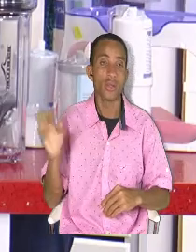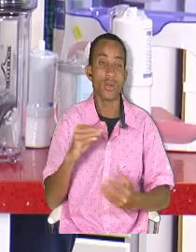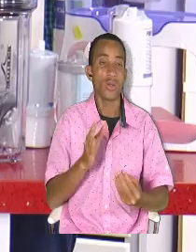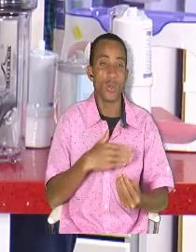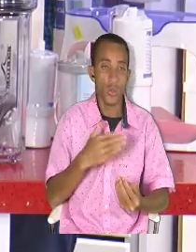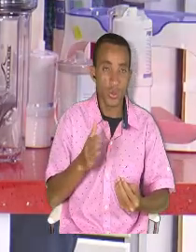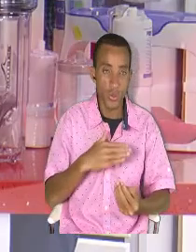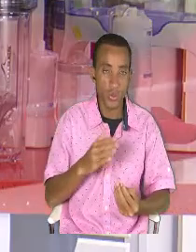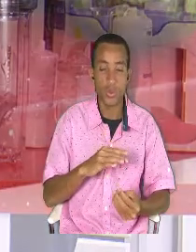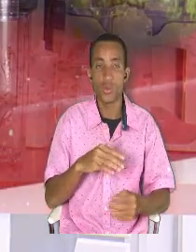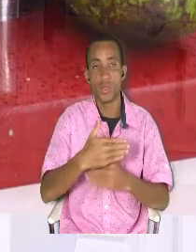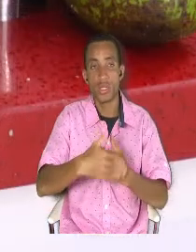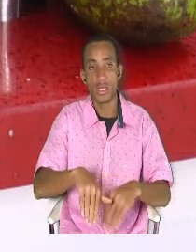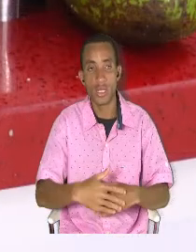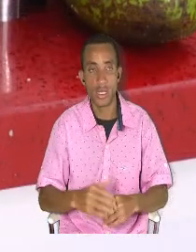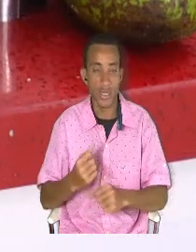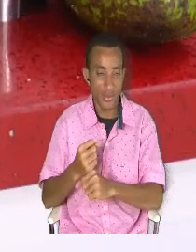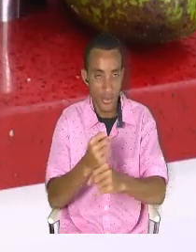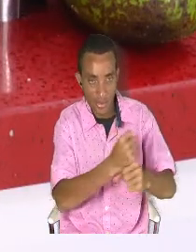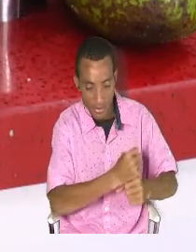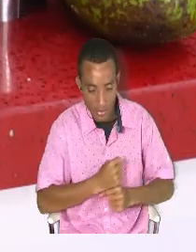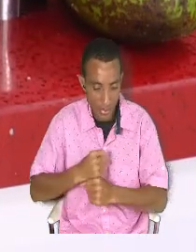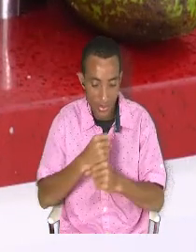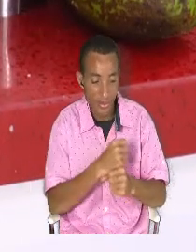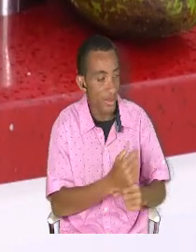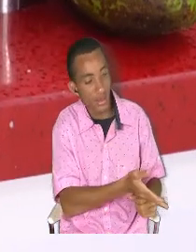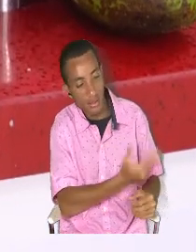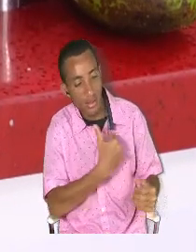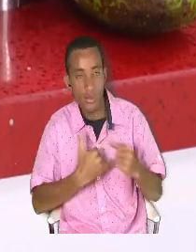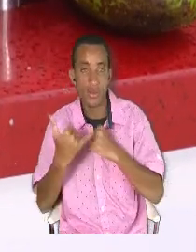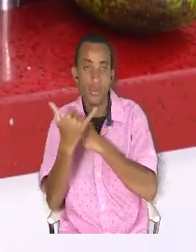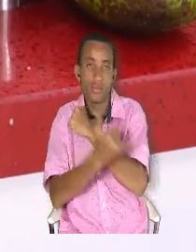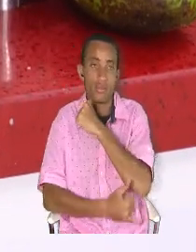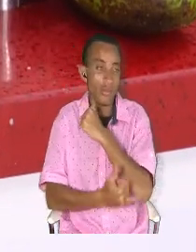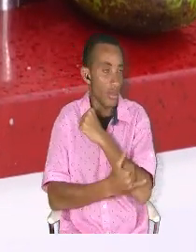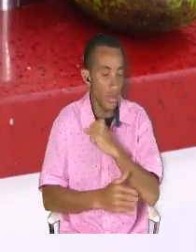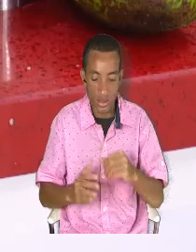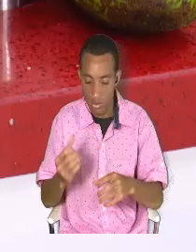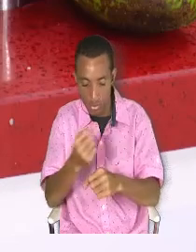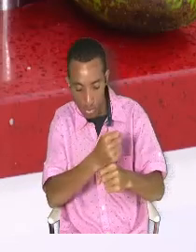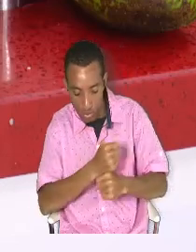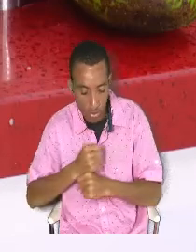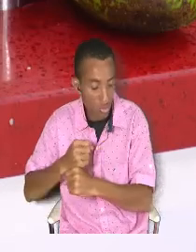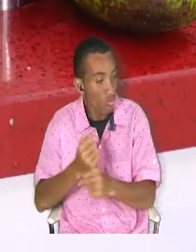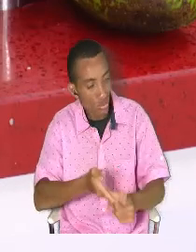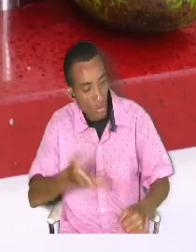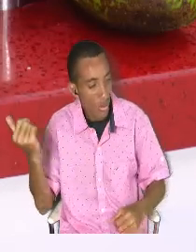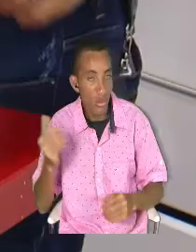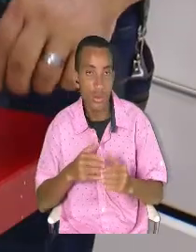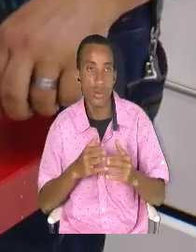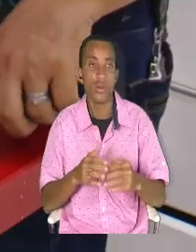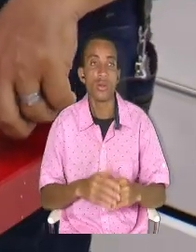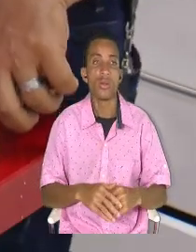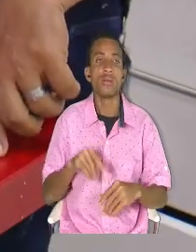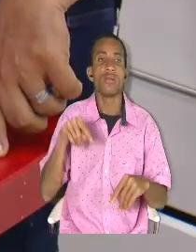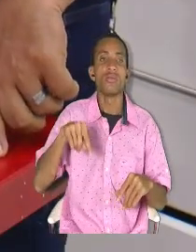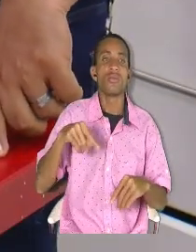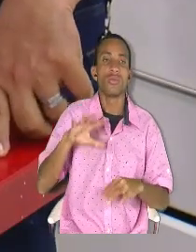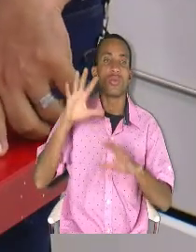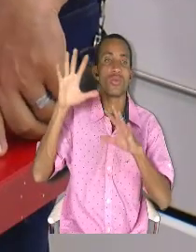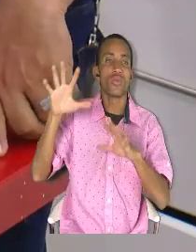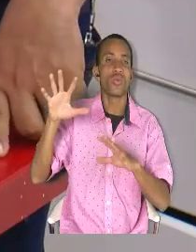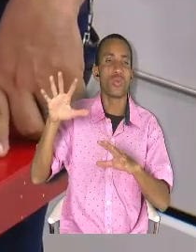que los sancochitos, que los paseos de olla, bueno. Entonces, el día de hoy, ¿qué vamos a hacer? Vamos a hacer un producto peruano, ¿sí? Con productos colombianos, ¿sí?